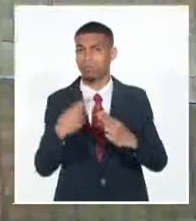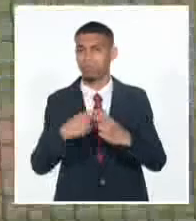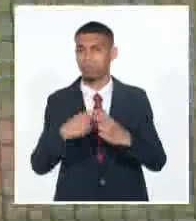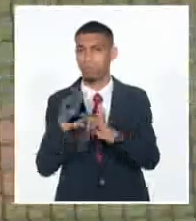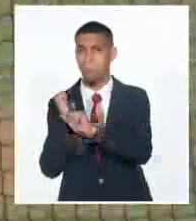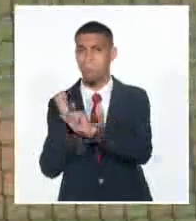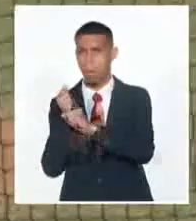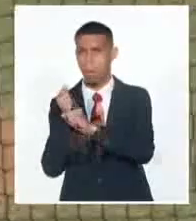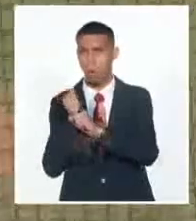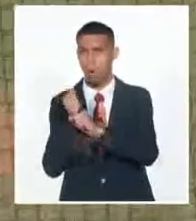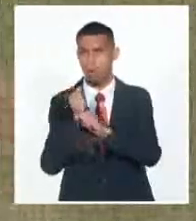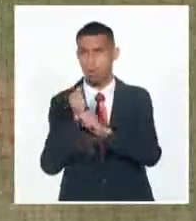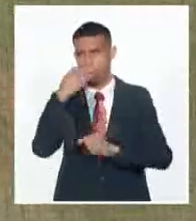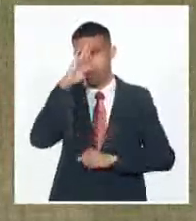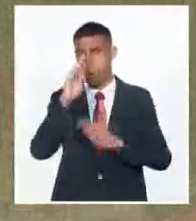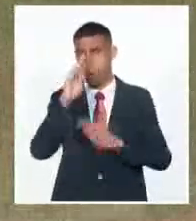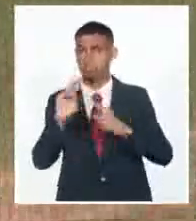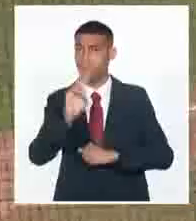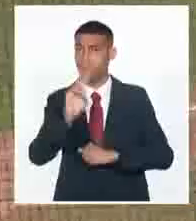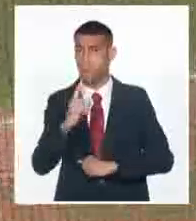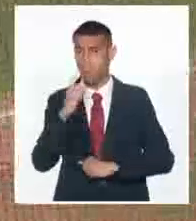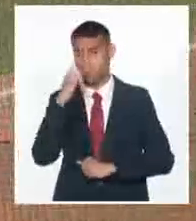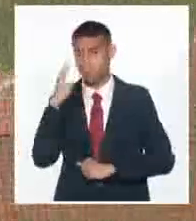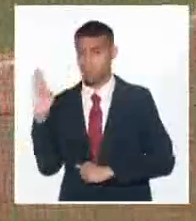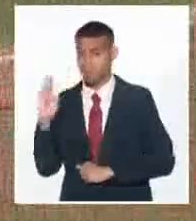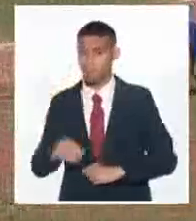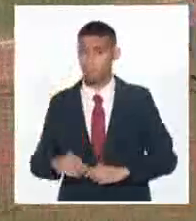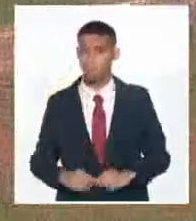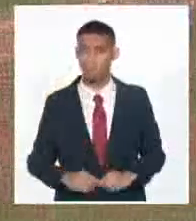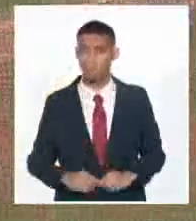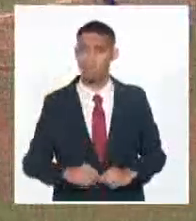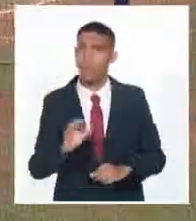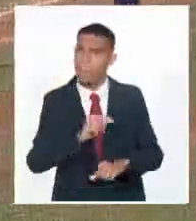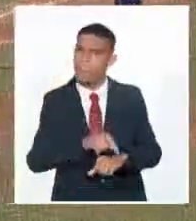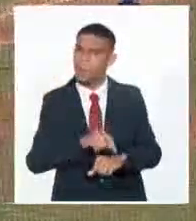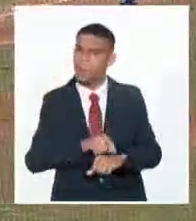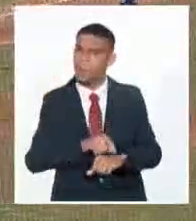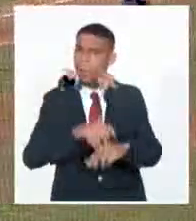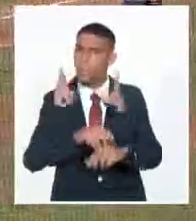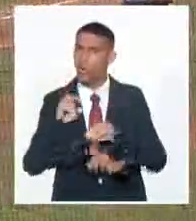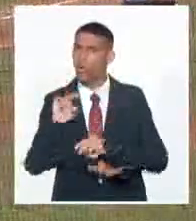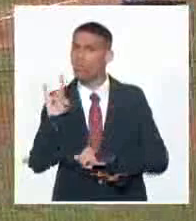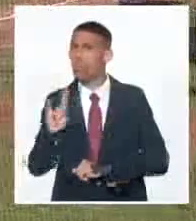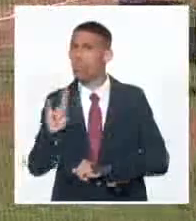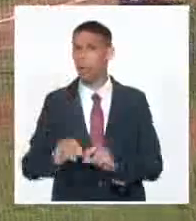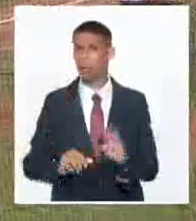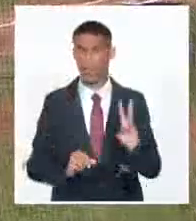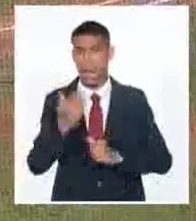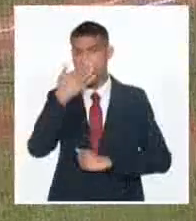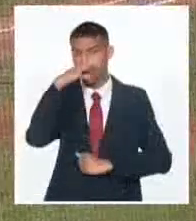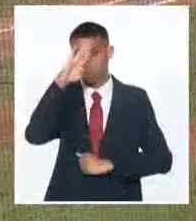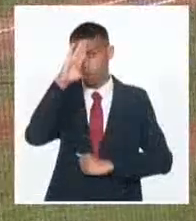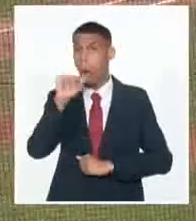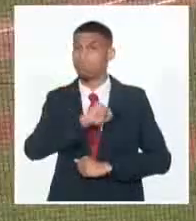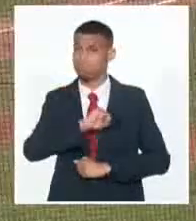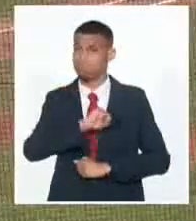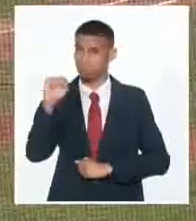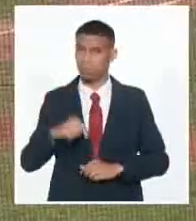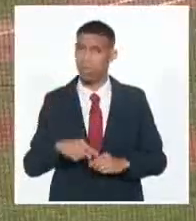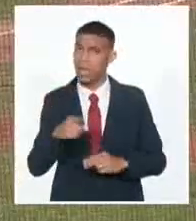desarrollando en este minuto. Chequeamos también en vivo lo que está aconteciendo. 9-3 está ganando Cuba. Este es un partido